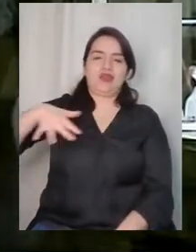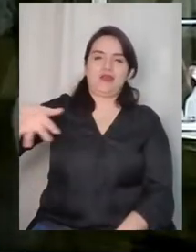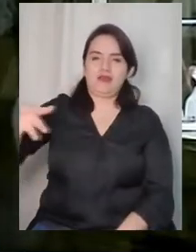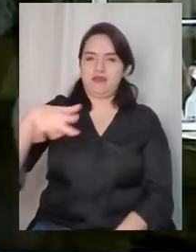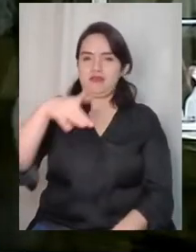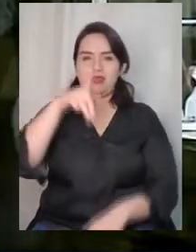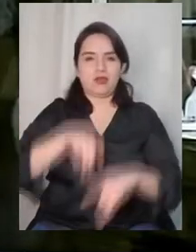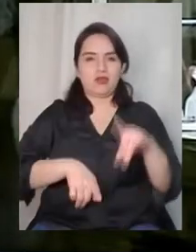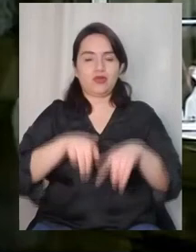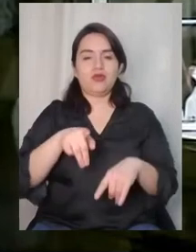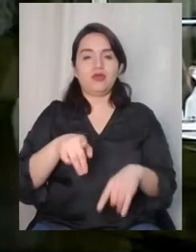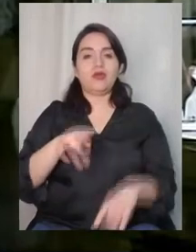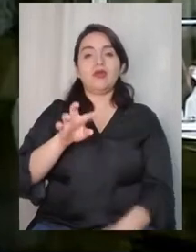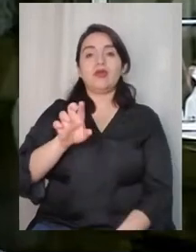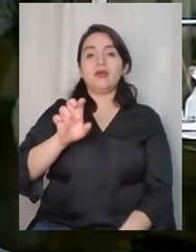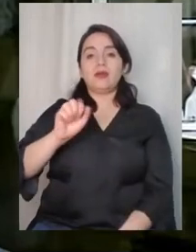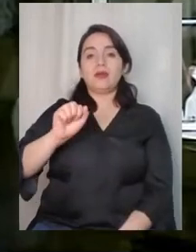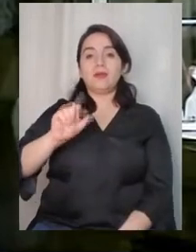Paloma lo dijo muy bien sobre